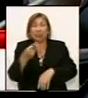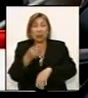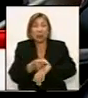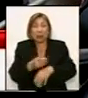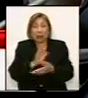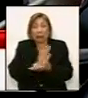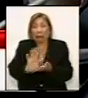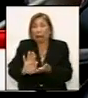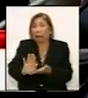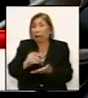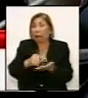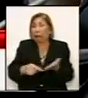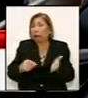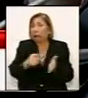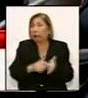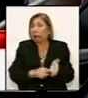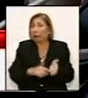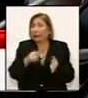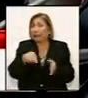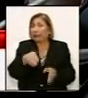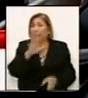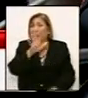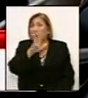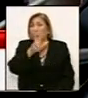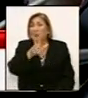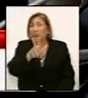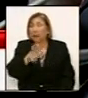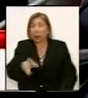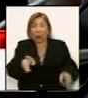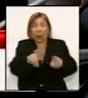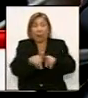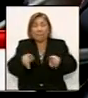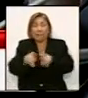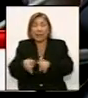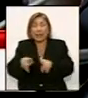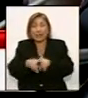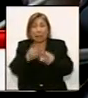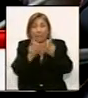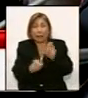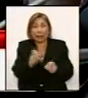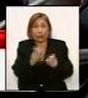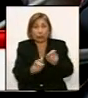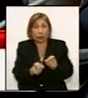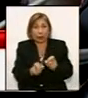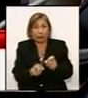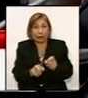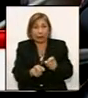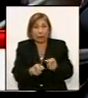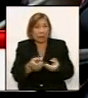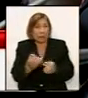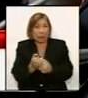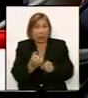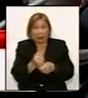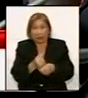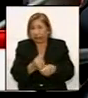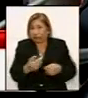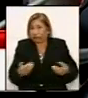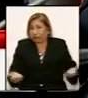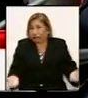rechazado 53 de estas por las mismas personas, justamente porque no hay legitimidad para obrar,